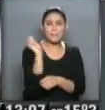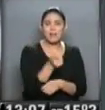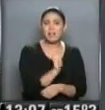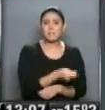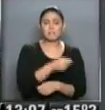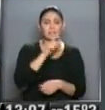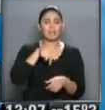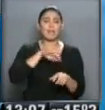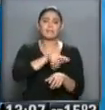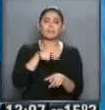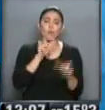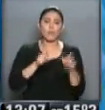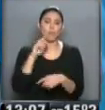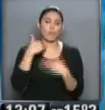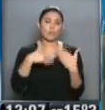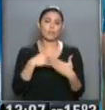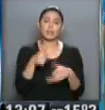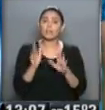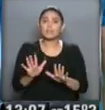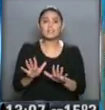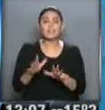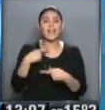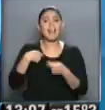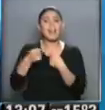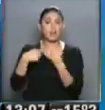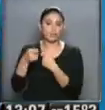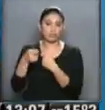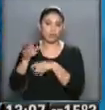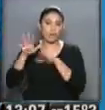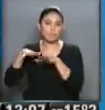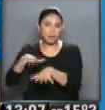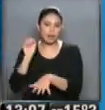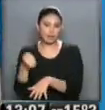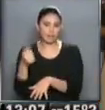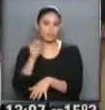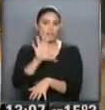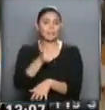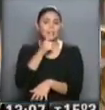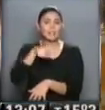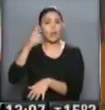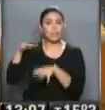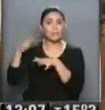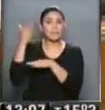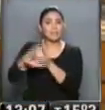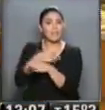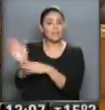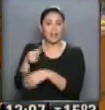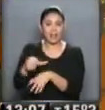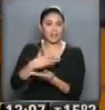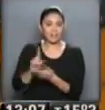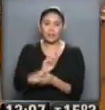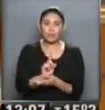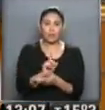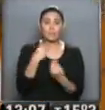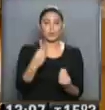jugadores. Esto va a seguir pasando. El negocio de la barra brava no se va a terminar porque corten a los visitantes. La mafia está instalada porque va a cobrar de los